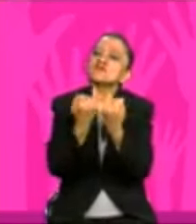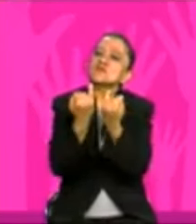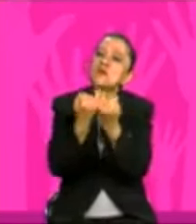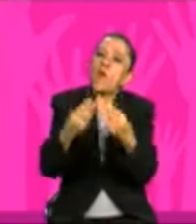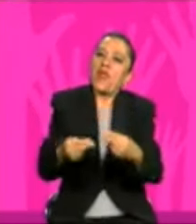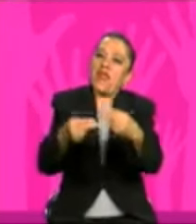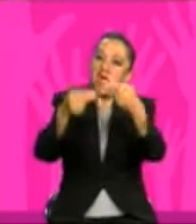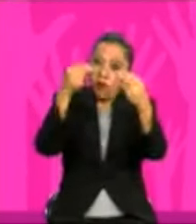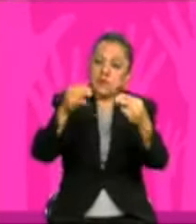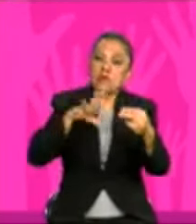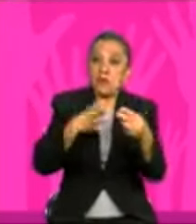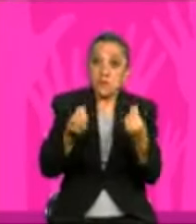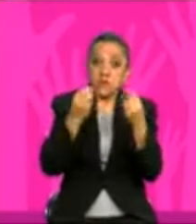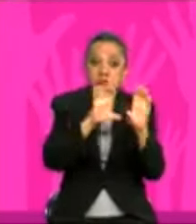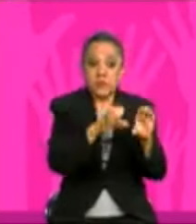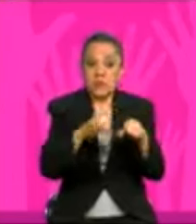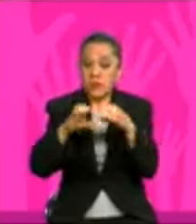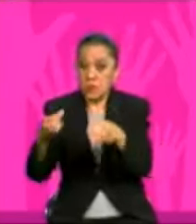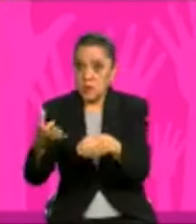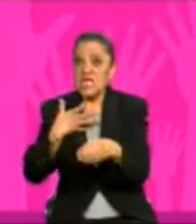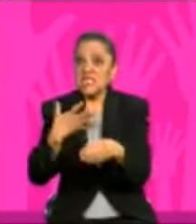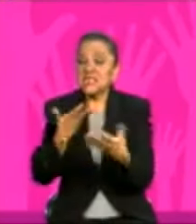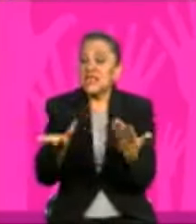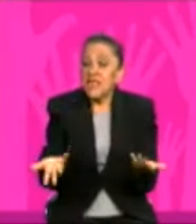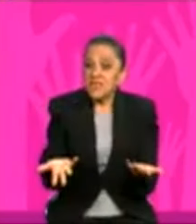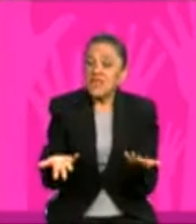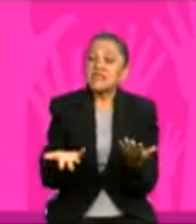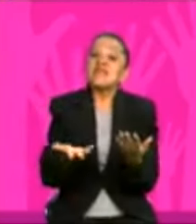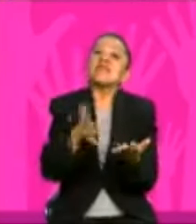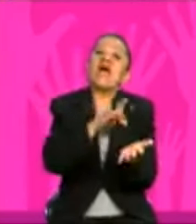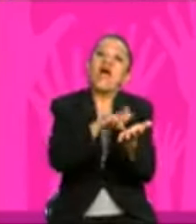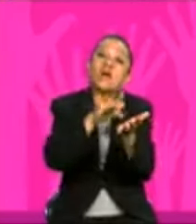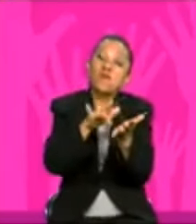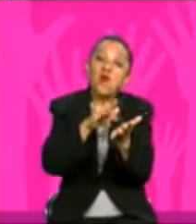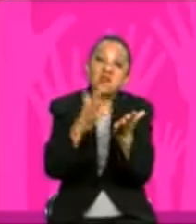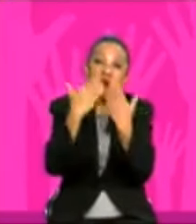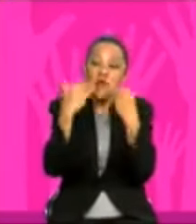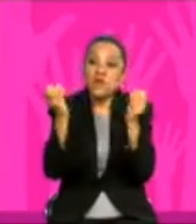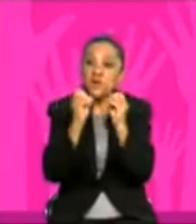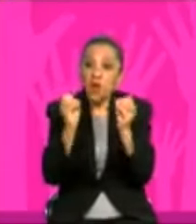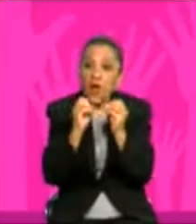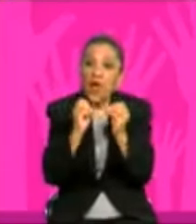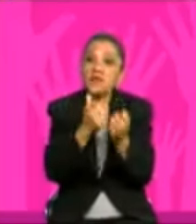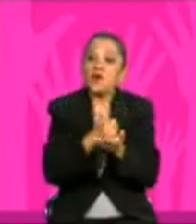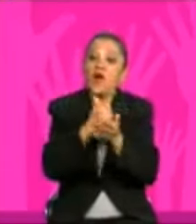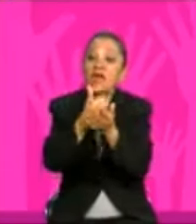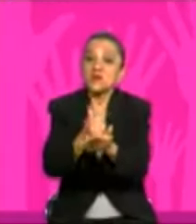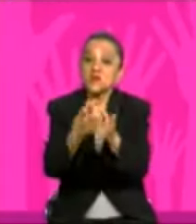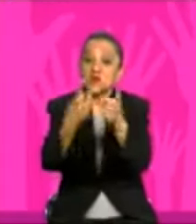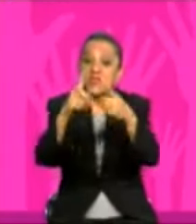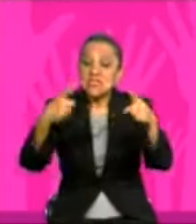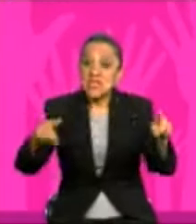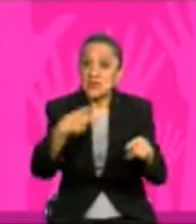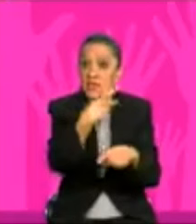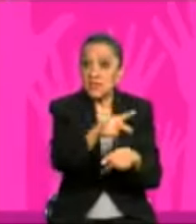los pueblos que tienen cooperativas, pero que no tienen el apoyo ni la ayuda para poder desarrollar